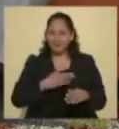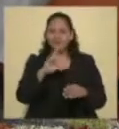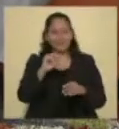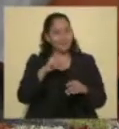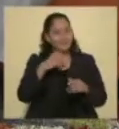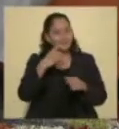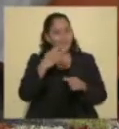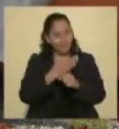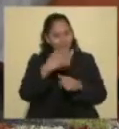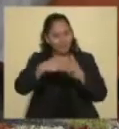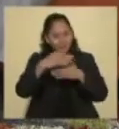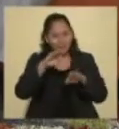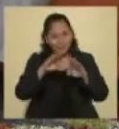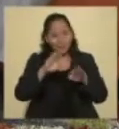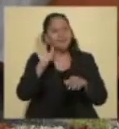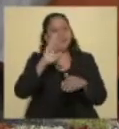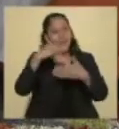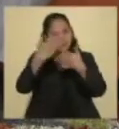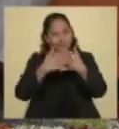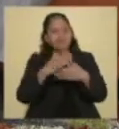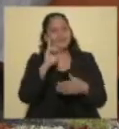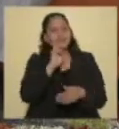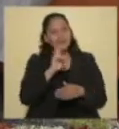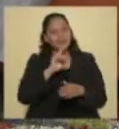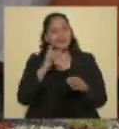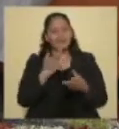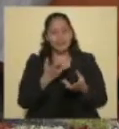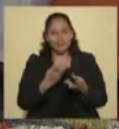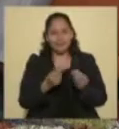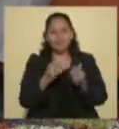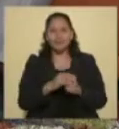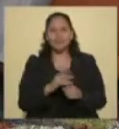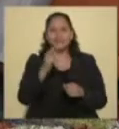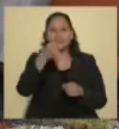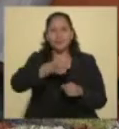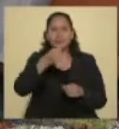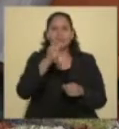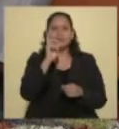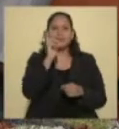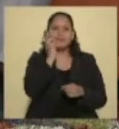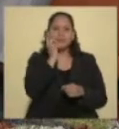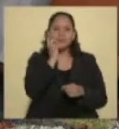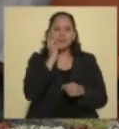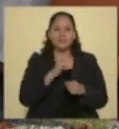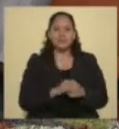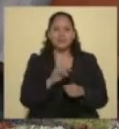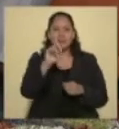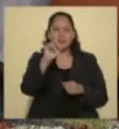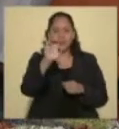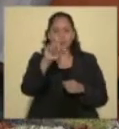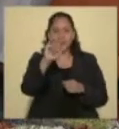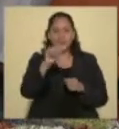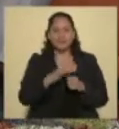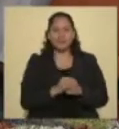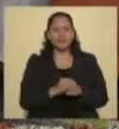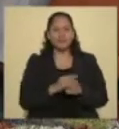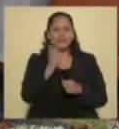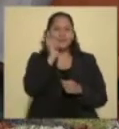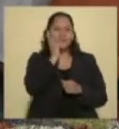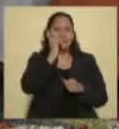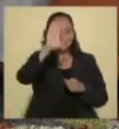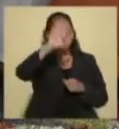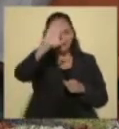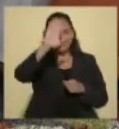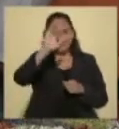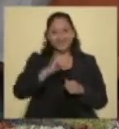chambearle. La siguiente quincena, chance. Vamos chance. Viendo. Oye, saludos a Adelia, ¿no? Saludos, grandote. Un beso las grande. Las manos más rápidas del